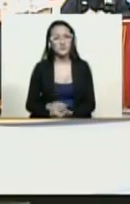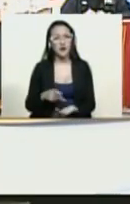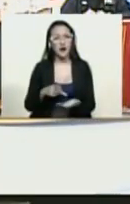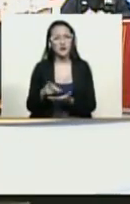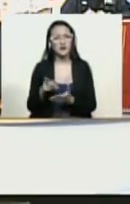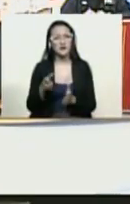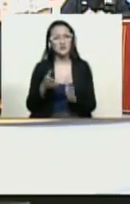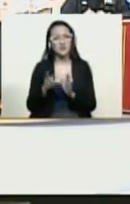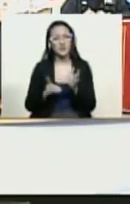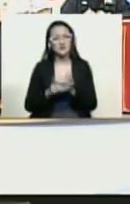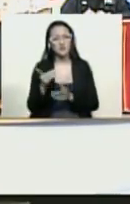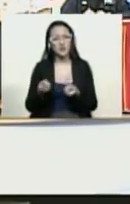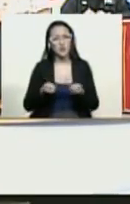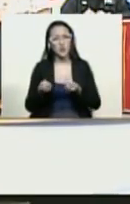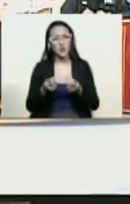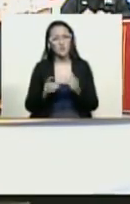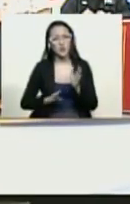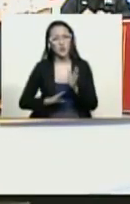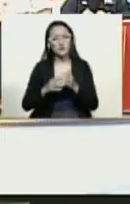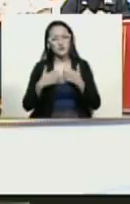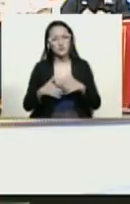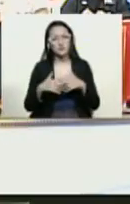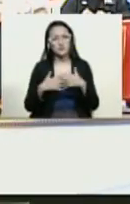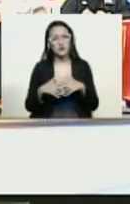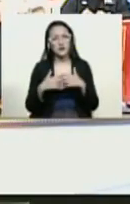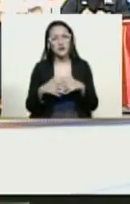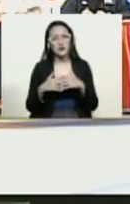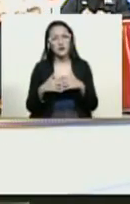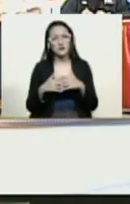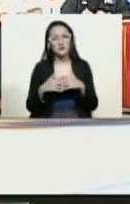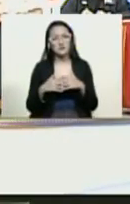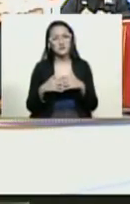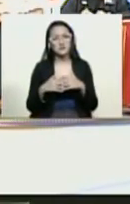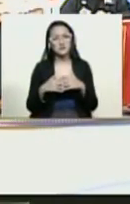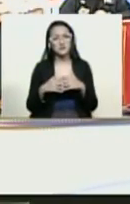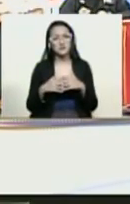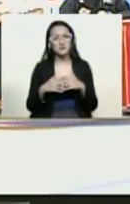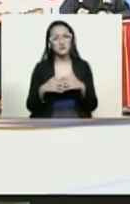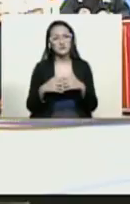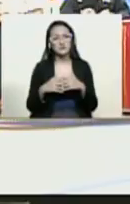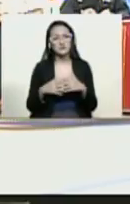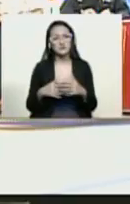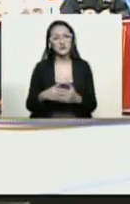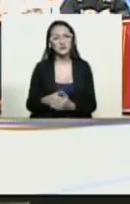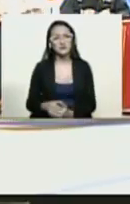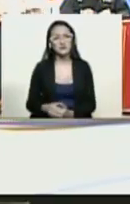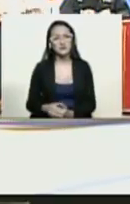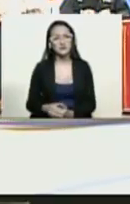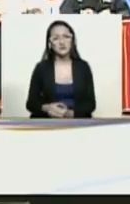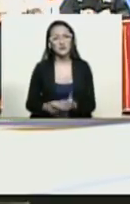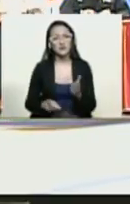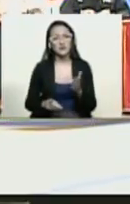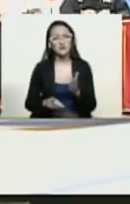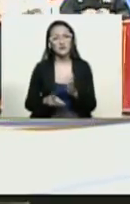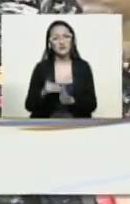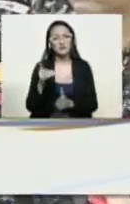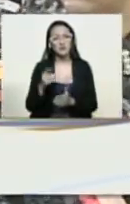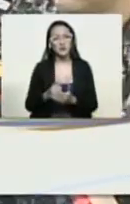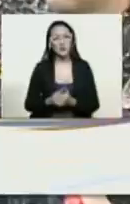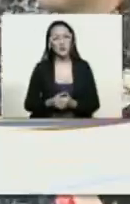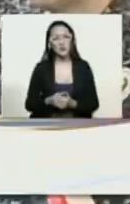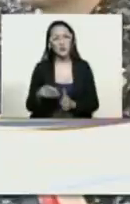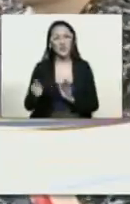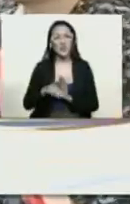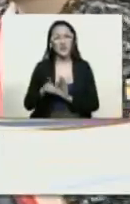tienen que ver con el desarrollo económico, industrial, agroindustrial, agrícola. Las carreras que tienen que ver con el desarrollo de